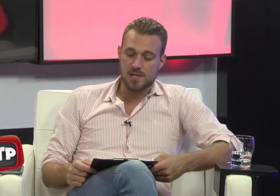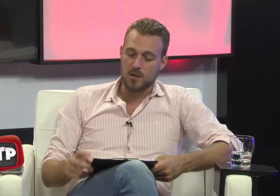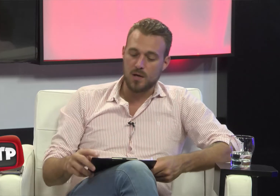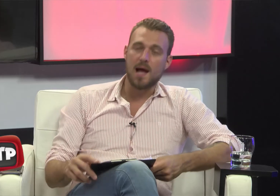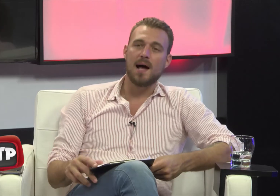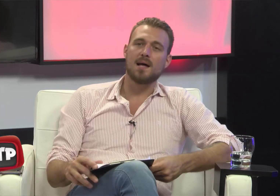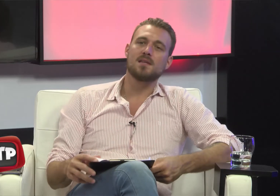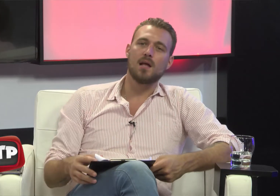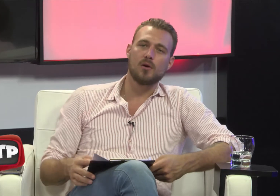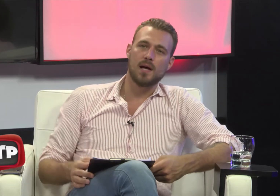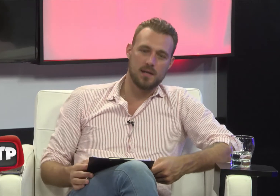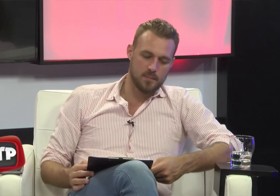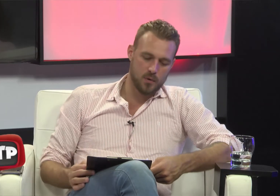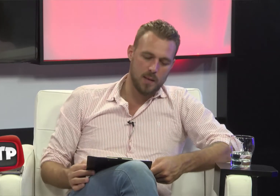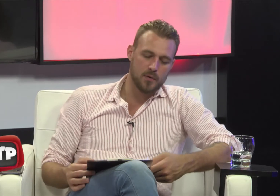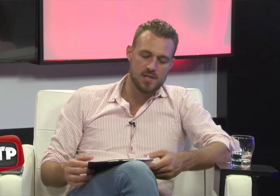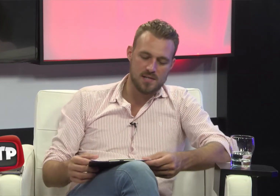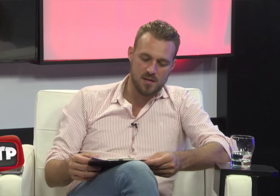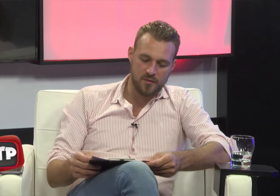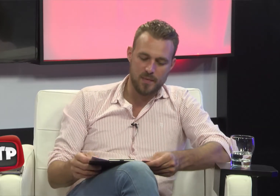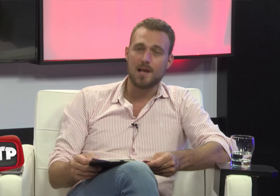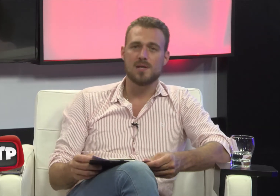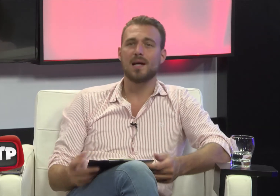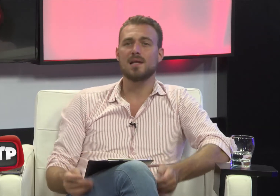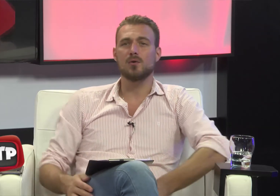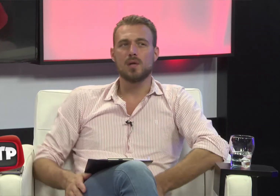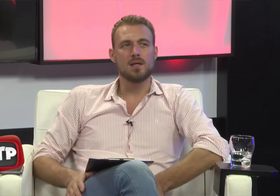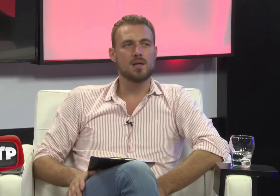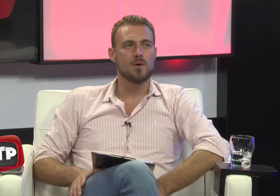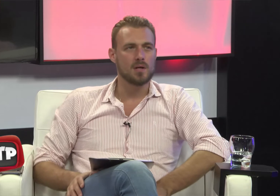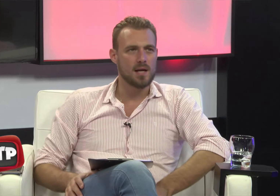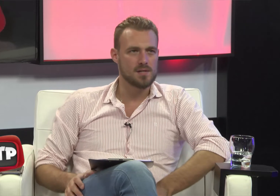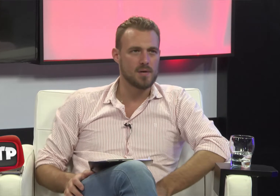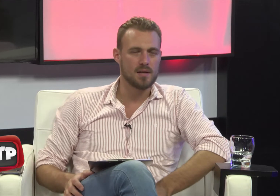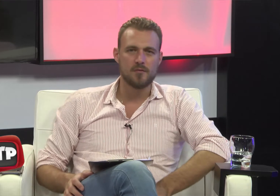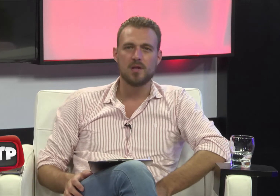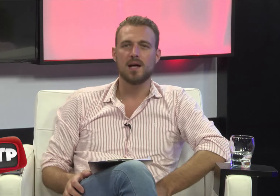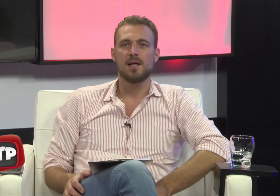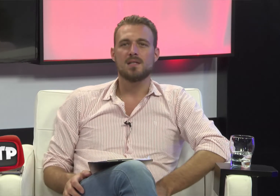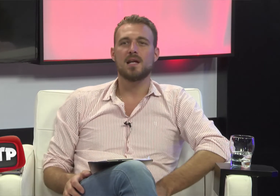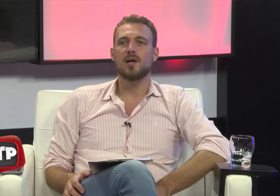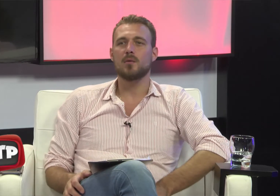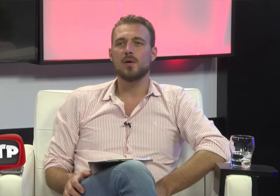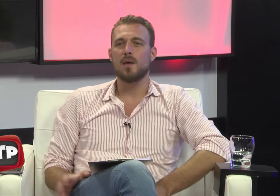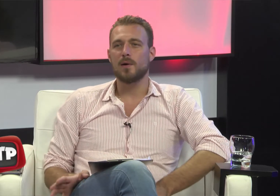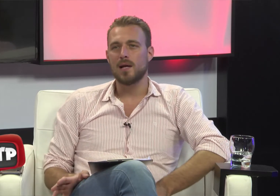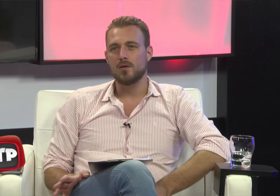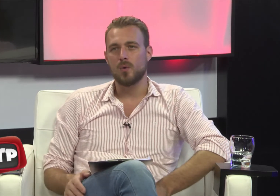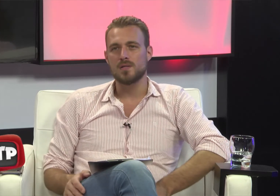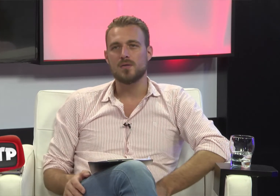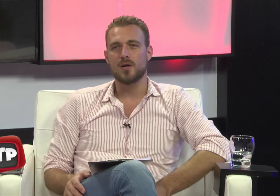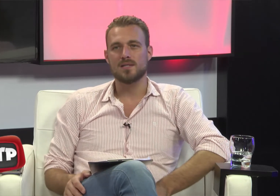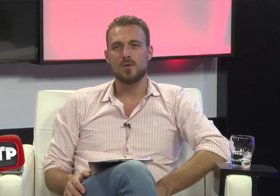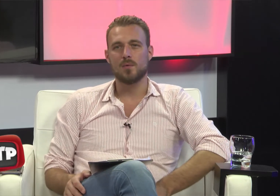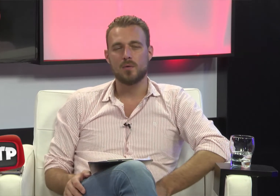Vamos a charlar con la senadora por la provincia de Santa Fe, María de los Ángeles Agnún, a quien tenemos conectada ya vía telefónica. Senadora, ¿cómo le va? Paola Neto,